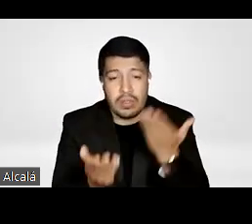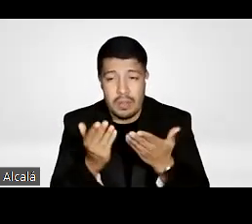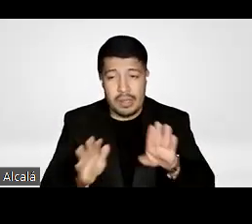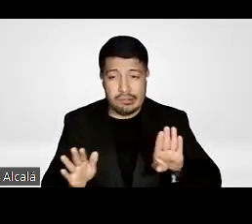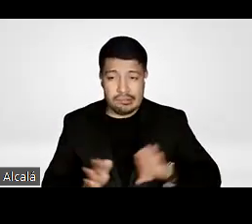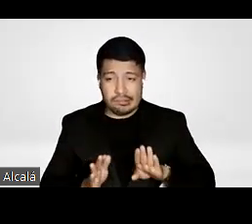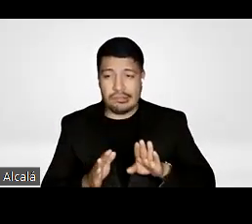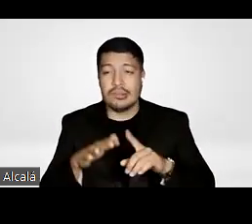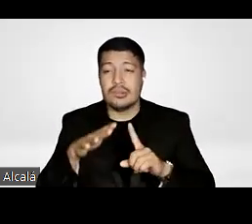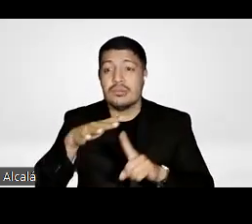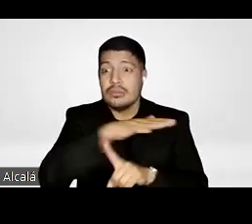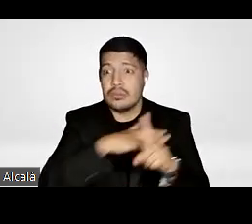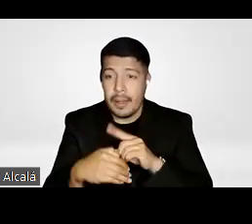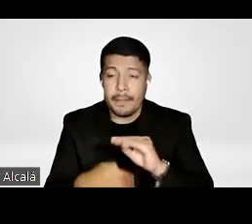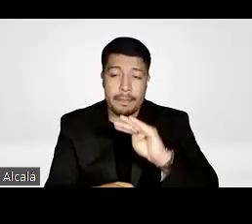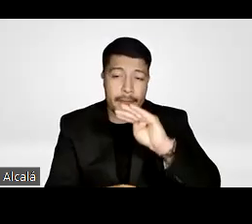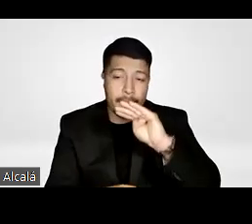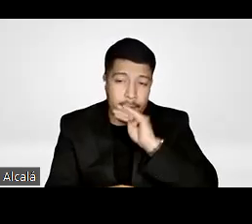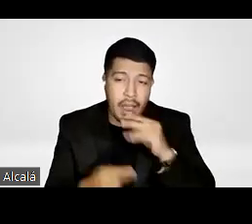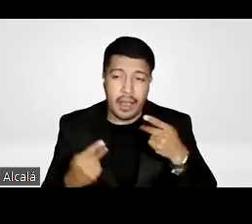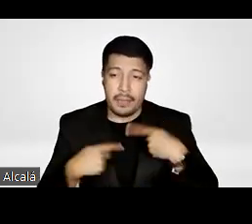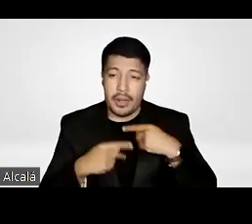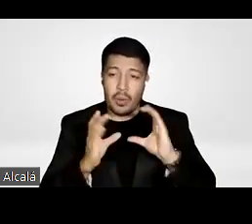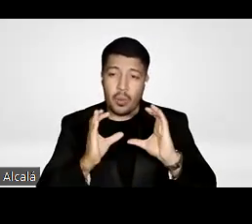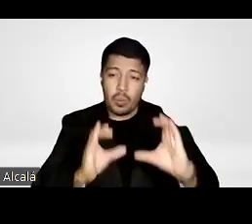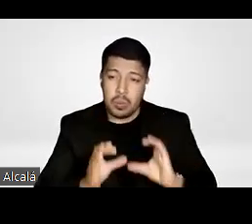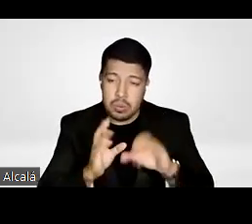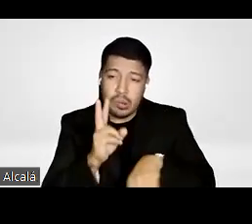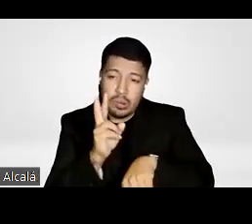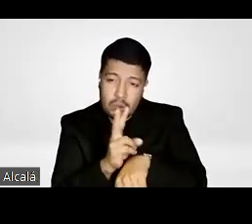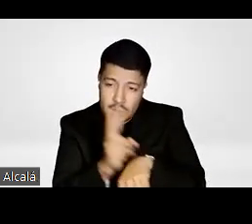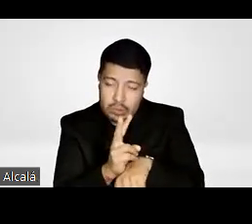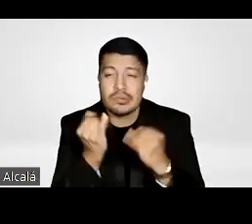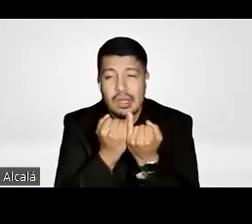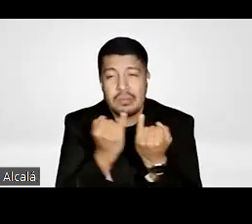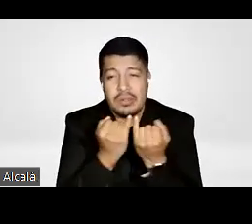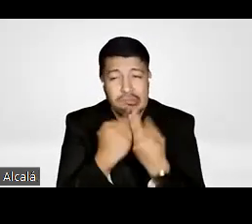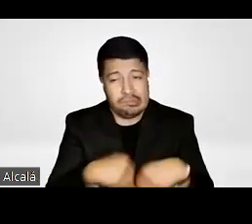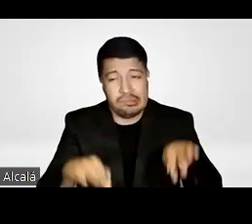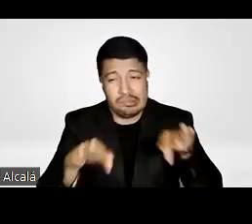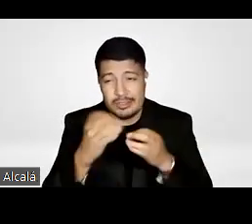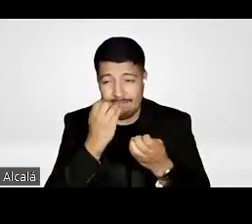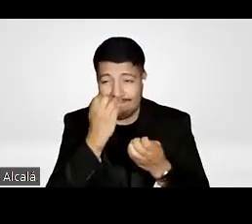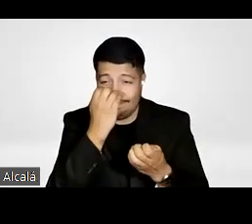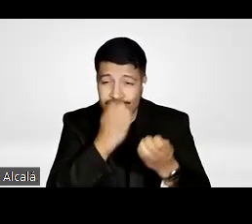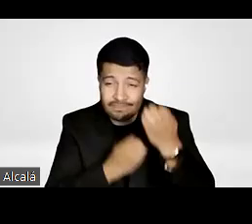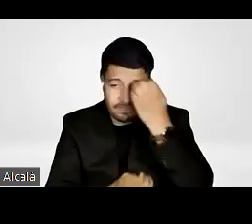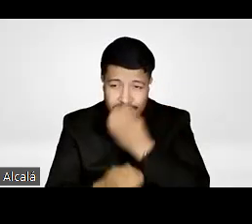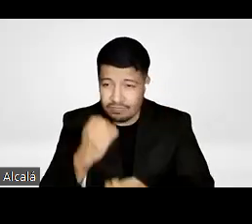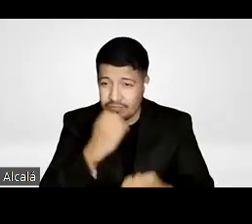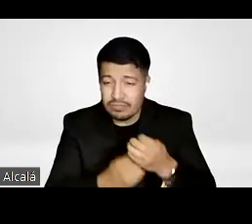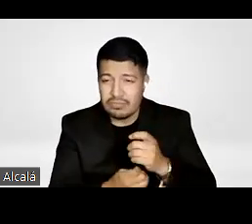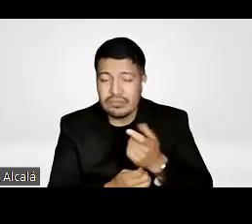su madre o sus cuidadores. Entonces es muy importante también evaluar cómo es el ambiente del